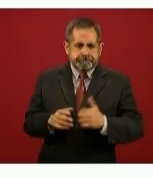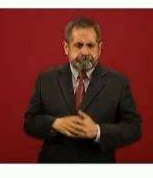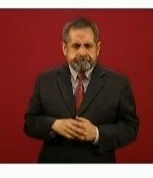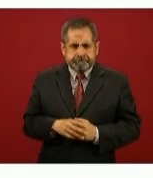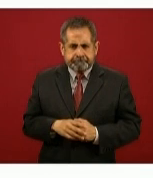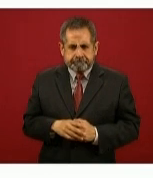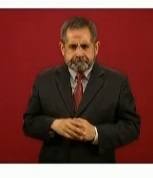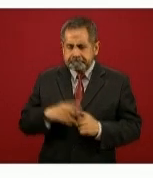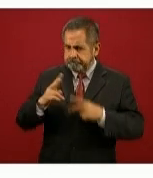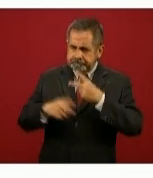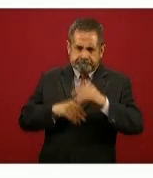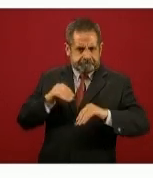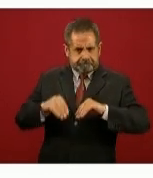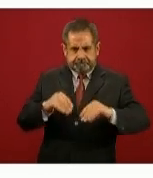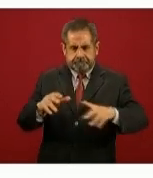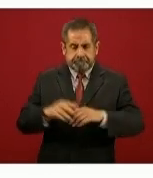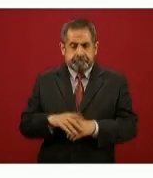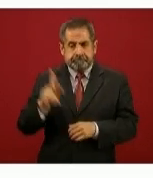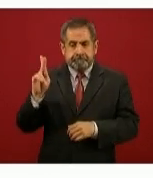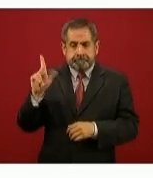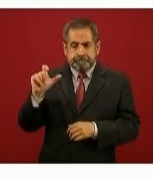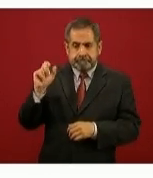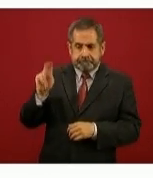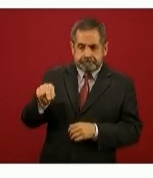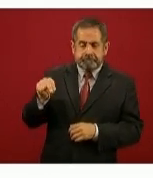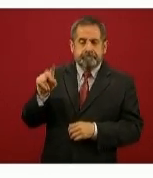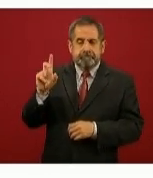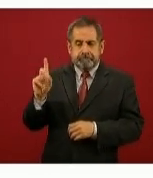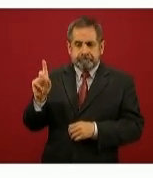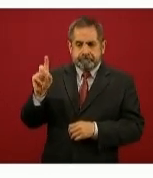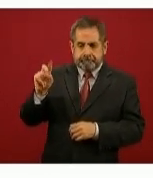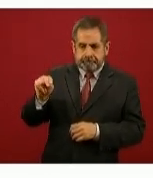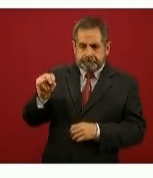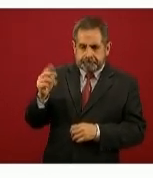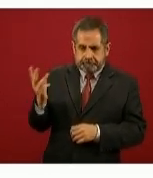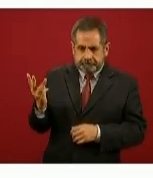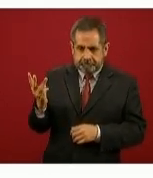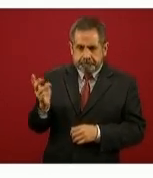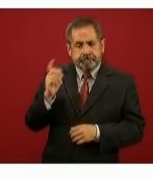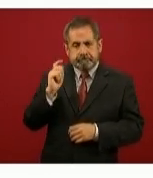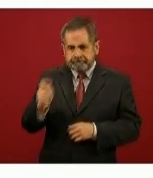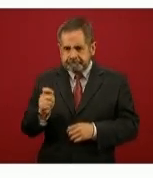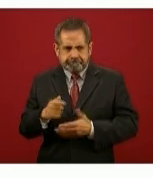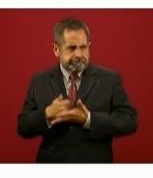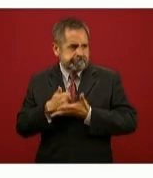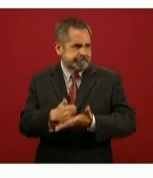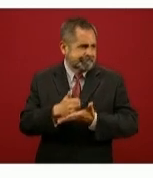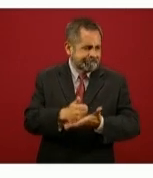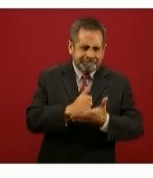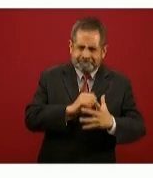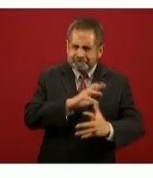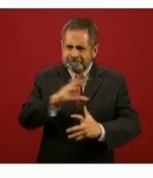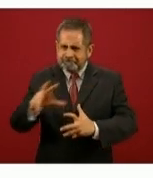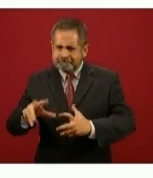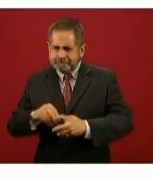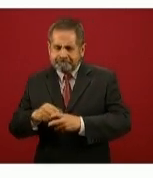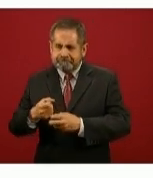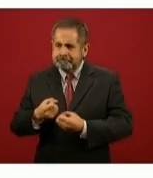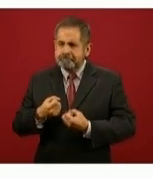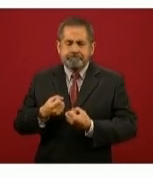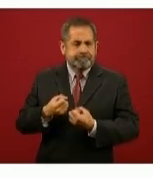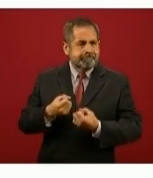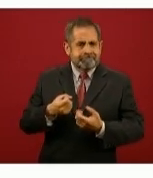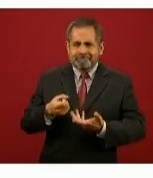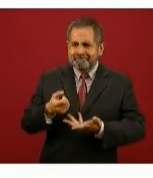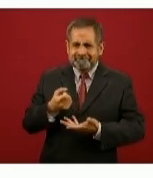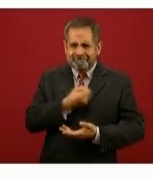está poniéndose en acción. El plan DN3 tiene como objetivo complementar todas las capacidades del Sistema Nacional de Salud